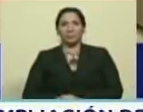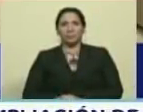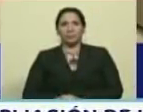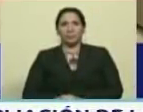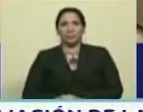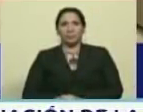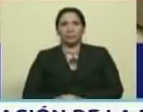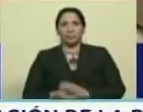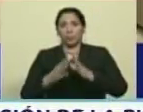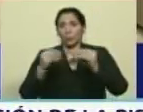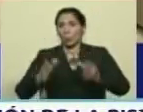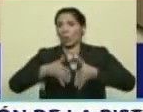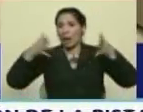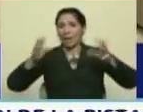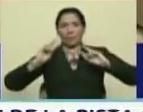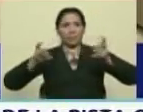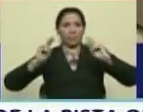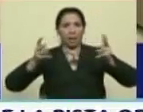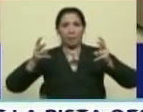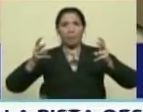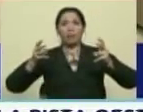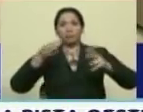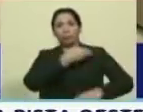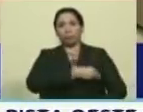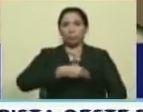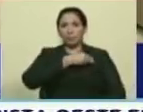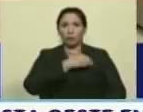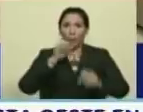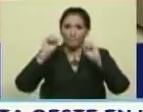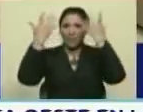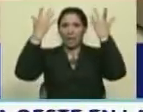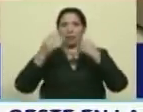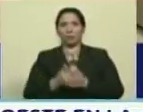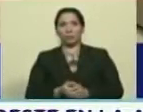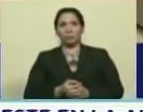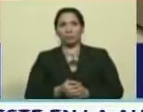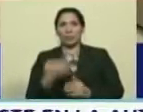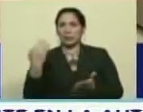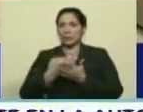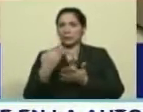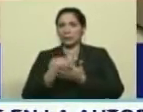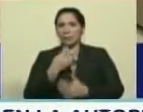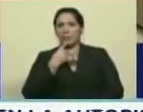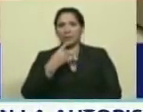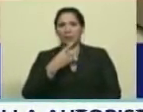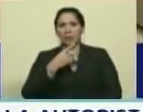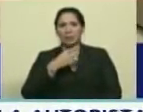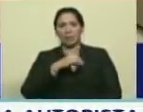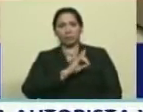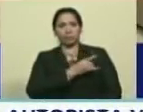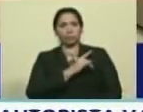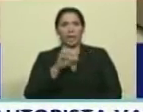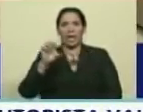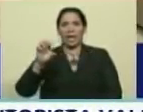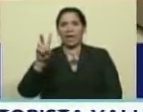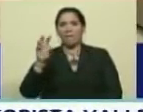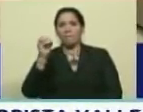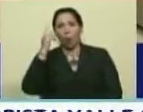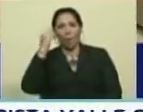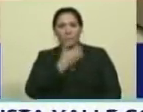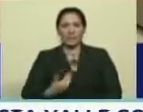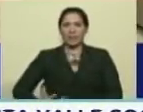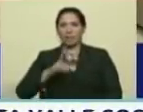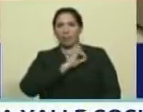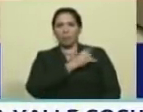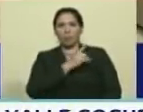en todos estos grandes temas de la misión Milagro, que siempre cita el compañero Evo Morales en su discurso. La misión Milagro,